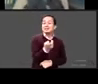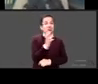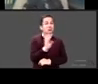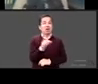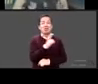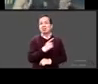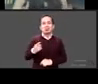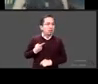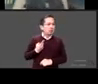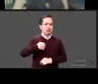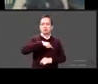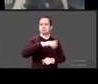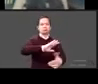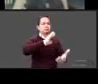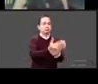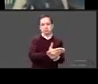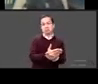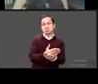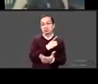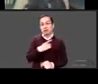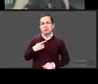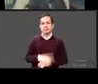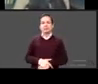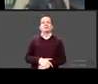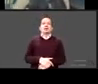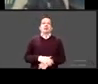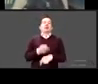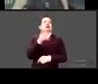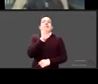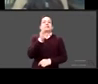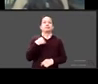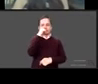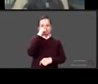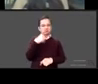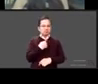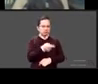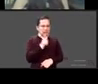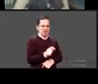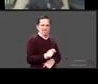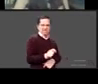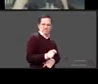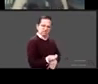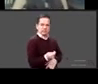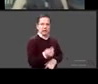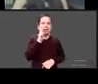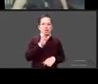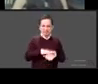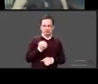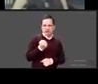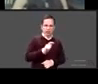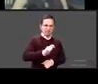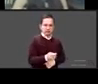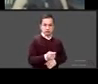necesitamos terminar. Pero además, centrarnos en, a ver, qué tanto, si yo le pellizco un poco más fuerte, ya me van a meter a la cárcel, o ya